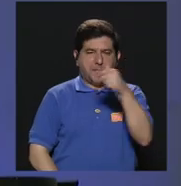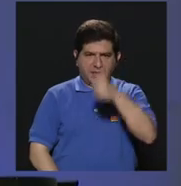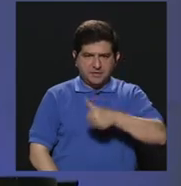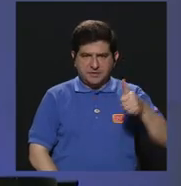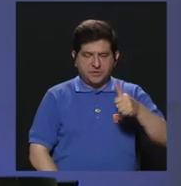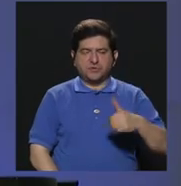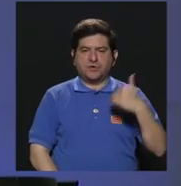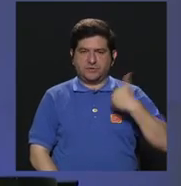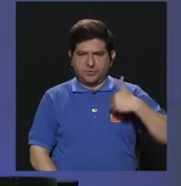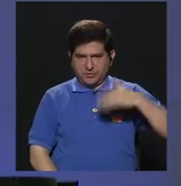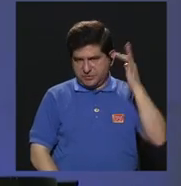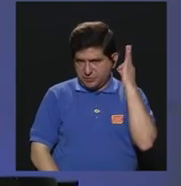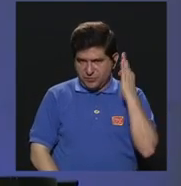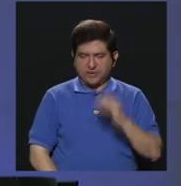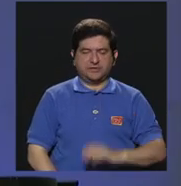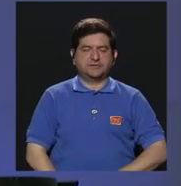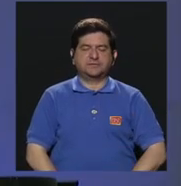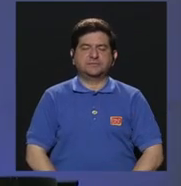vicerrectores y vicerrectora,